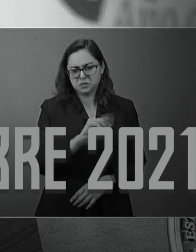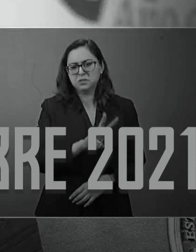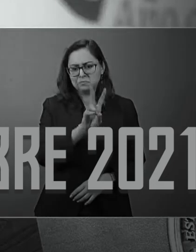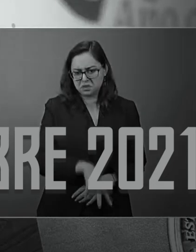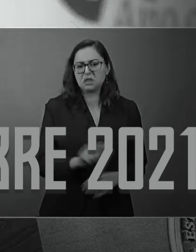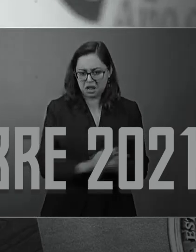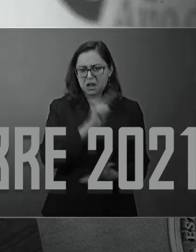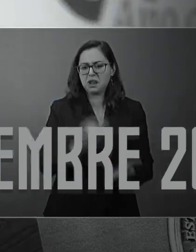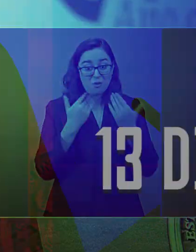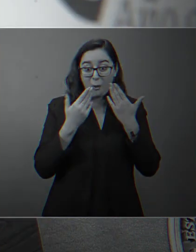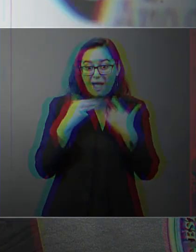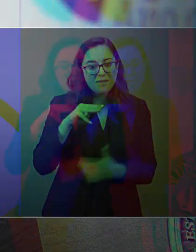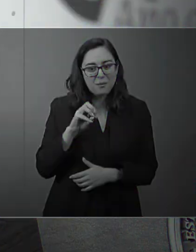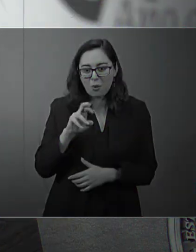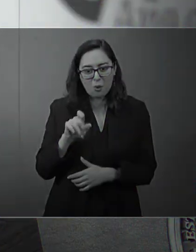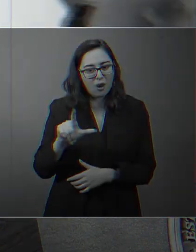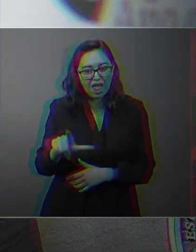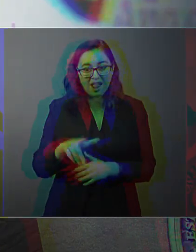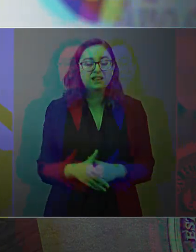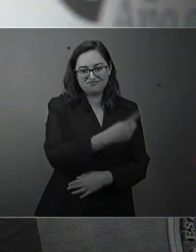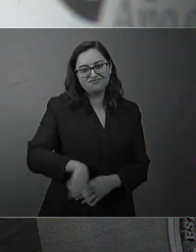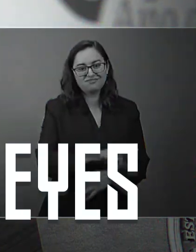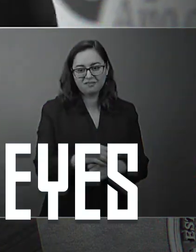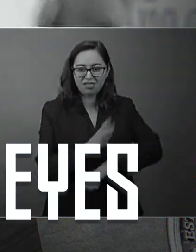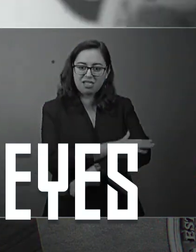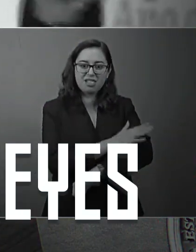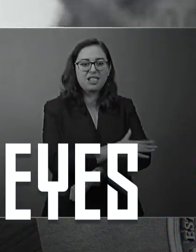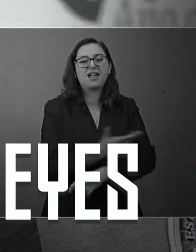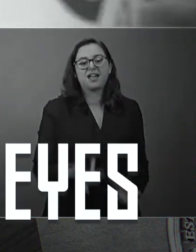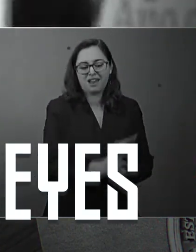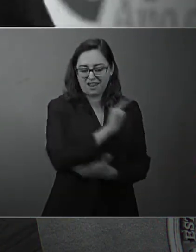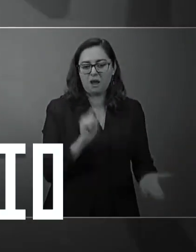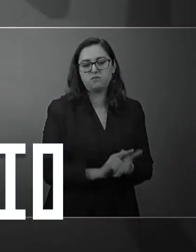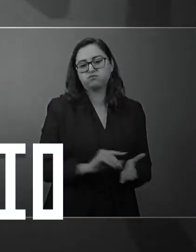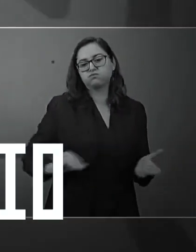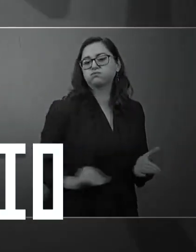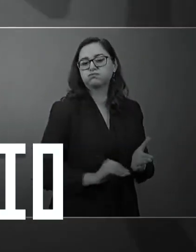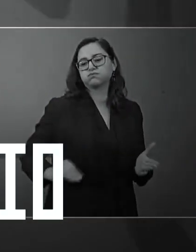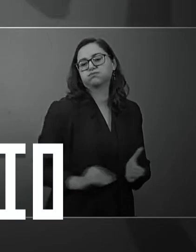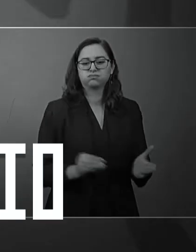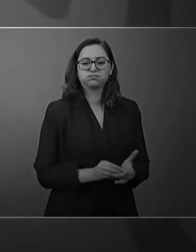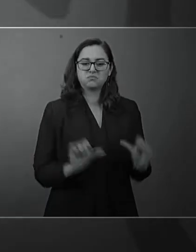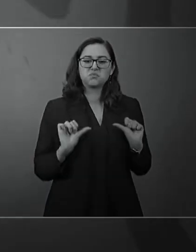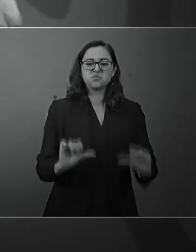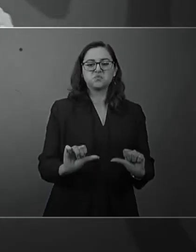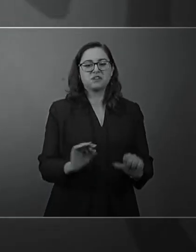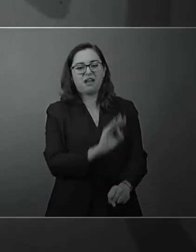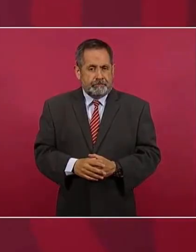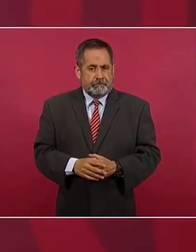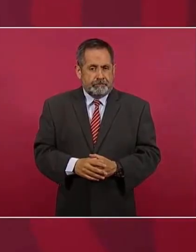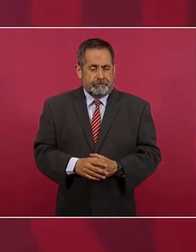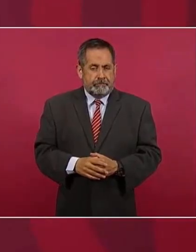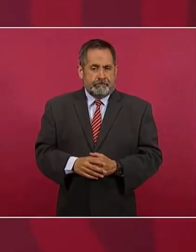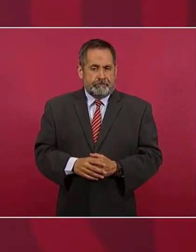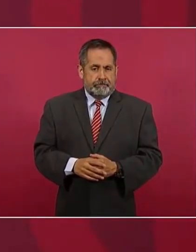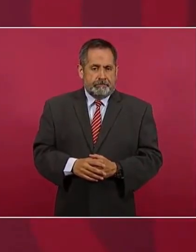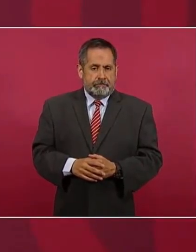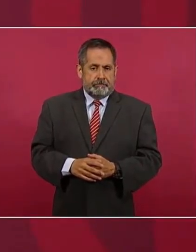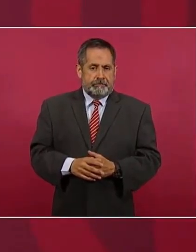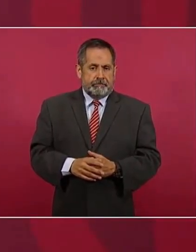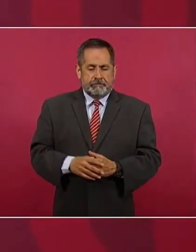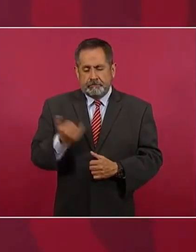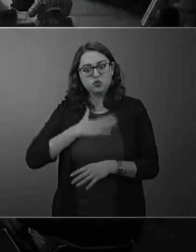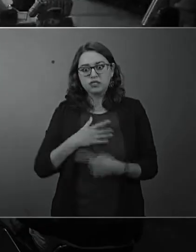es legal, pero es inmoral. Y es legal porque ustedes modificaron las leyes para su beneficio y abusaron. Y es